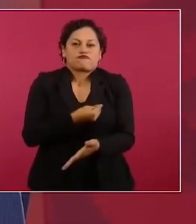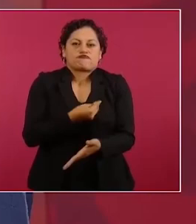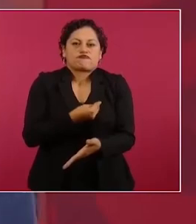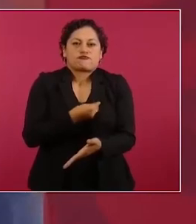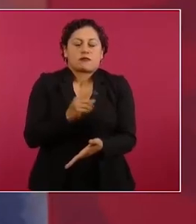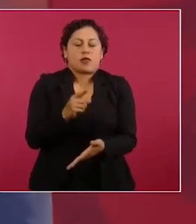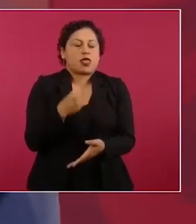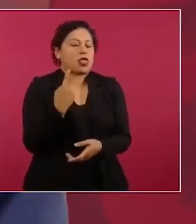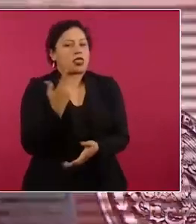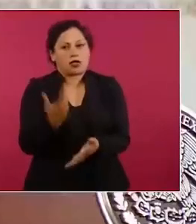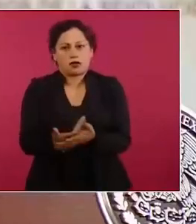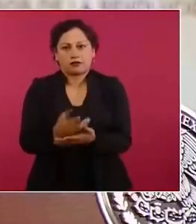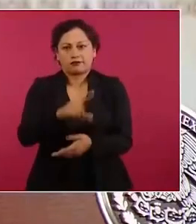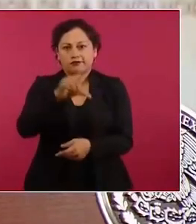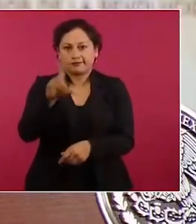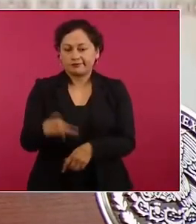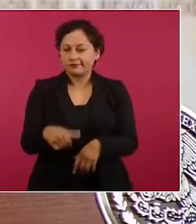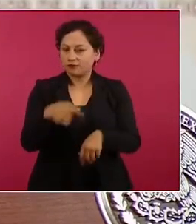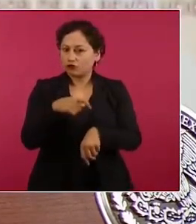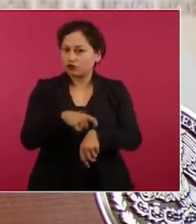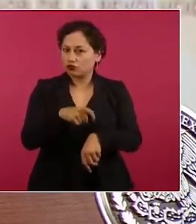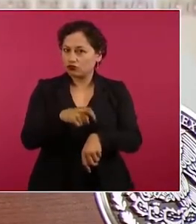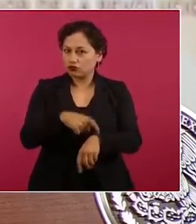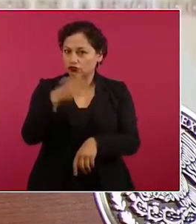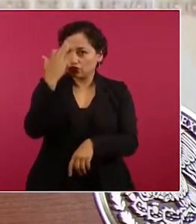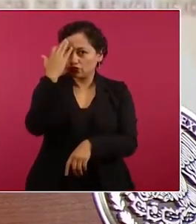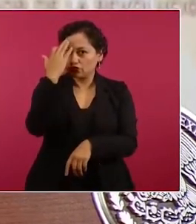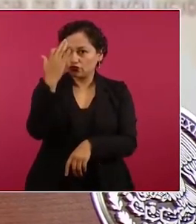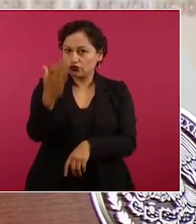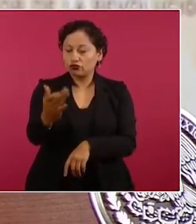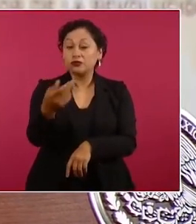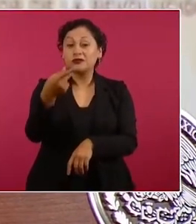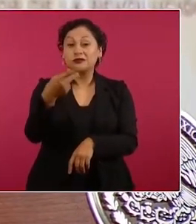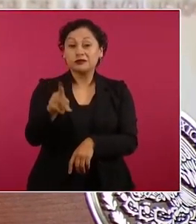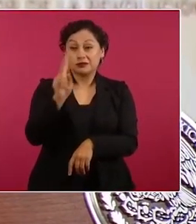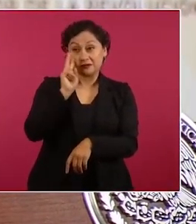pero eran ríos